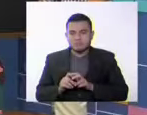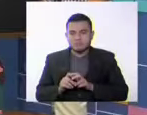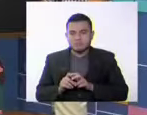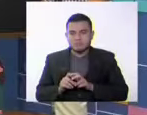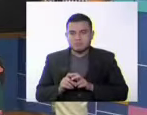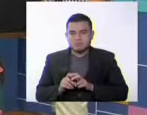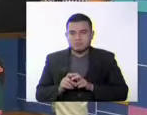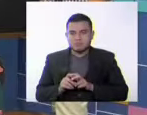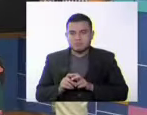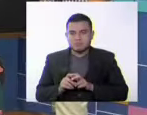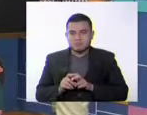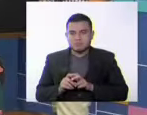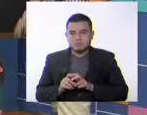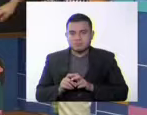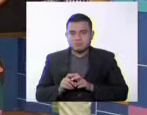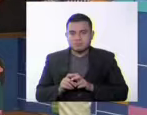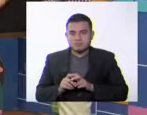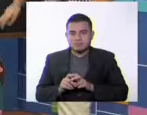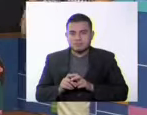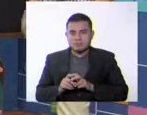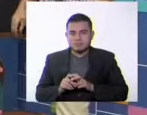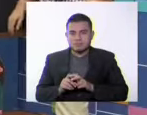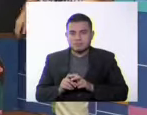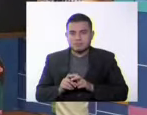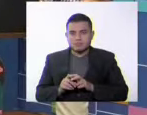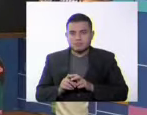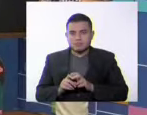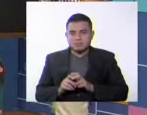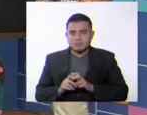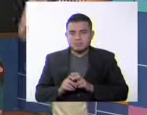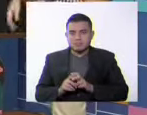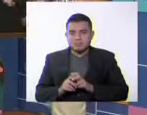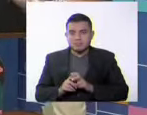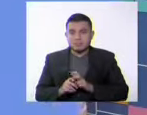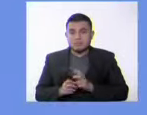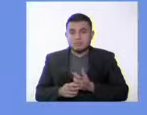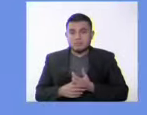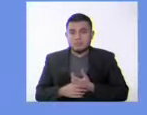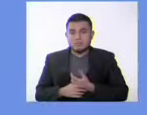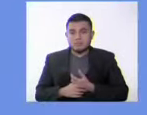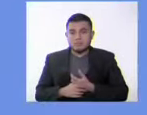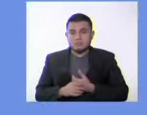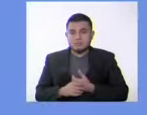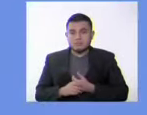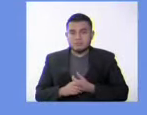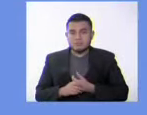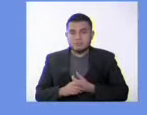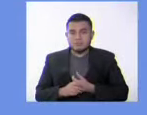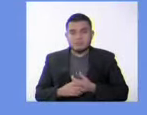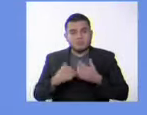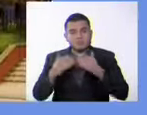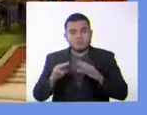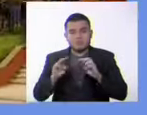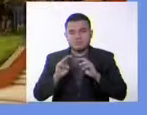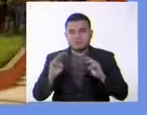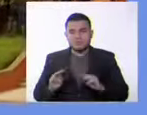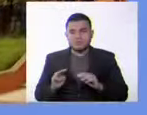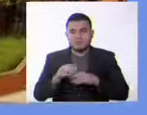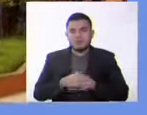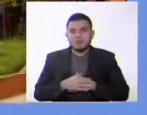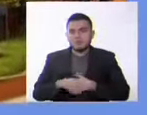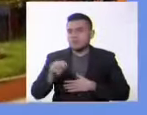conservan el patrimonio cultural es el Museo Natural y hay diferentes museos, porque fíjate, Luis, que en caso salvadoreño está el Museo